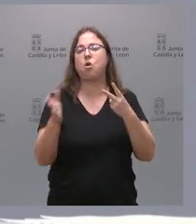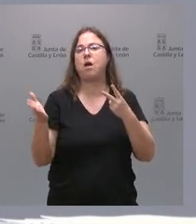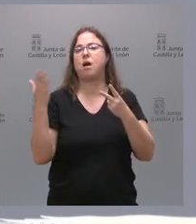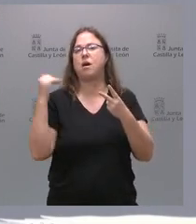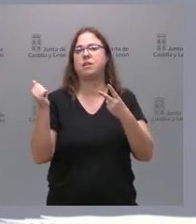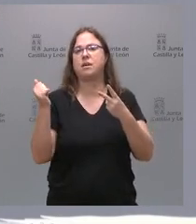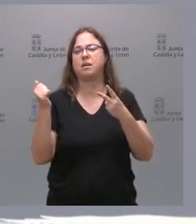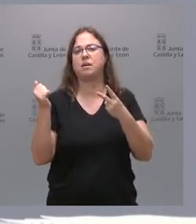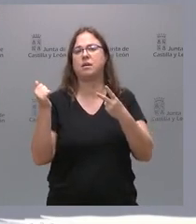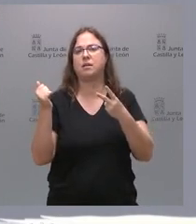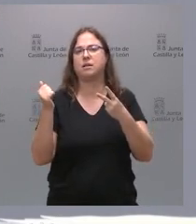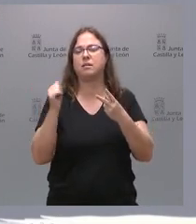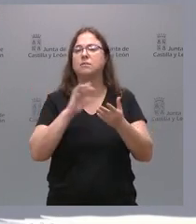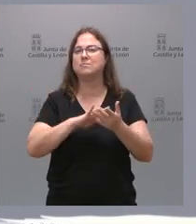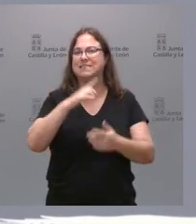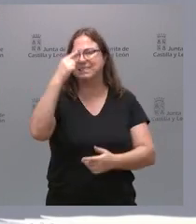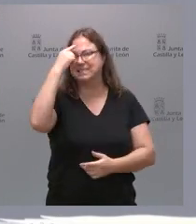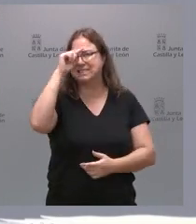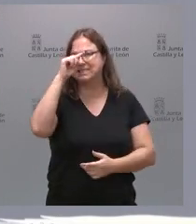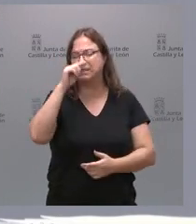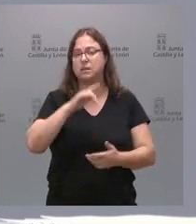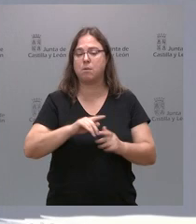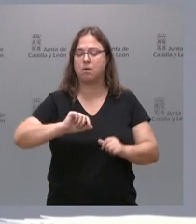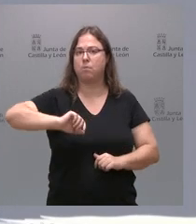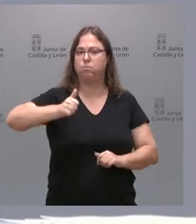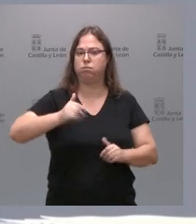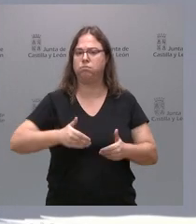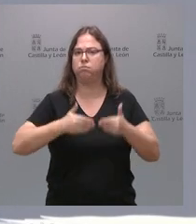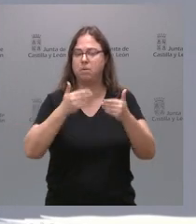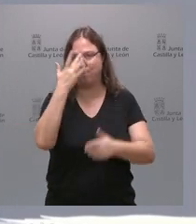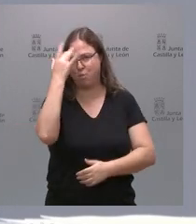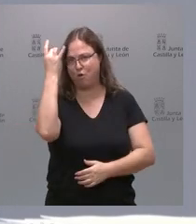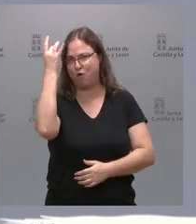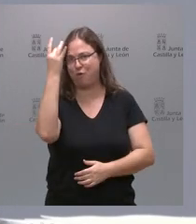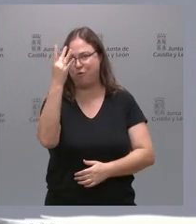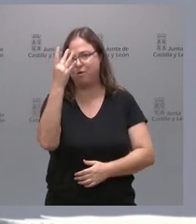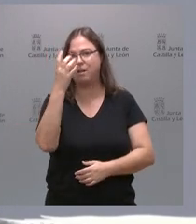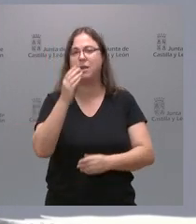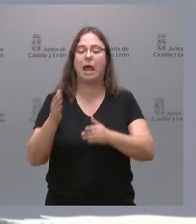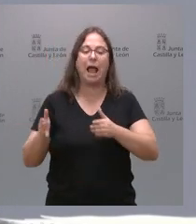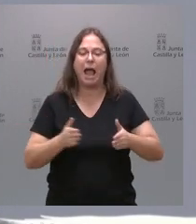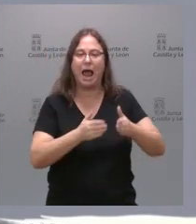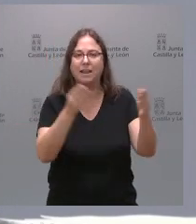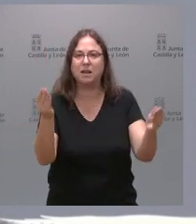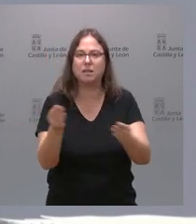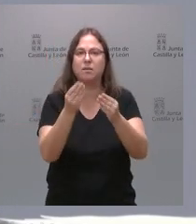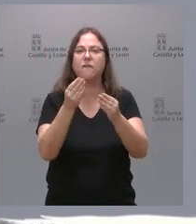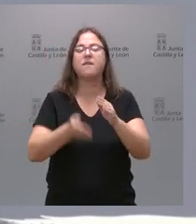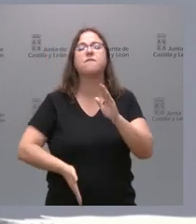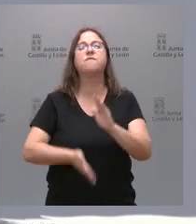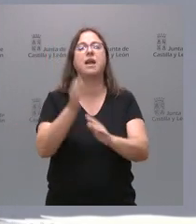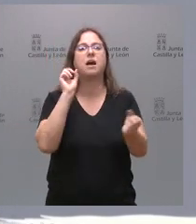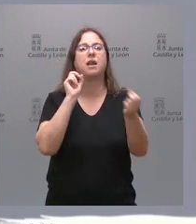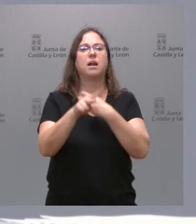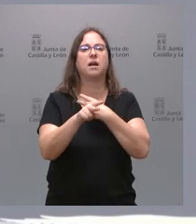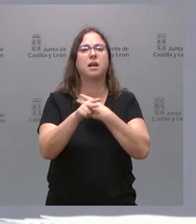lanzaba al conocerse la licitación la puesta en marcha por fin de la mejora de la carretera o la conversión en vía rápida la conexión